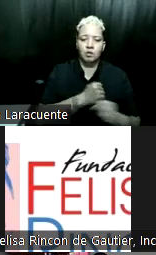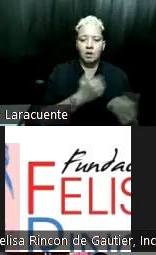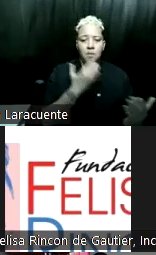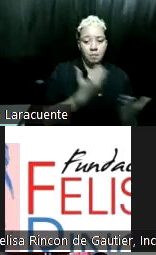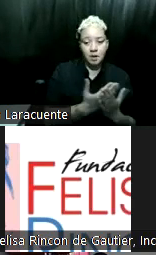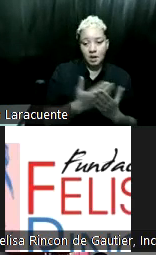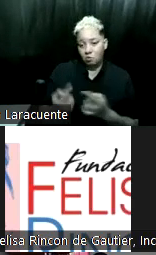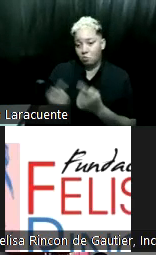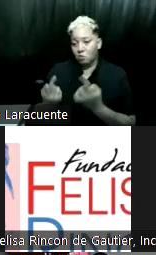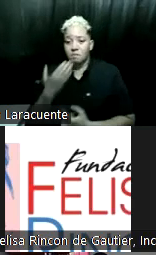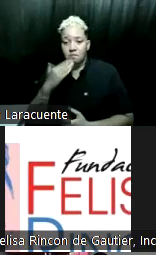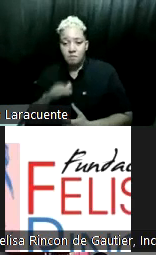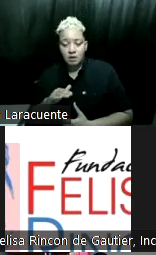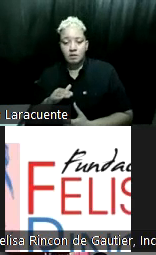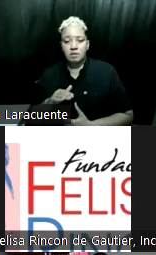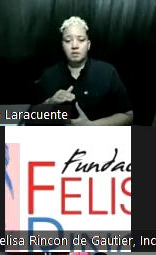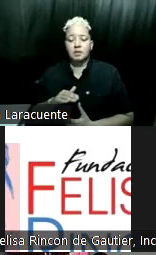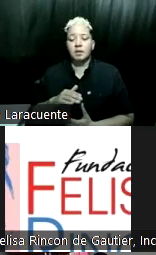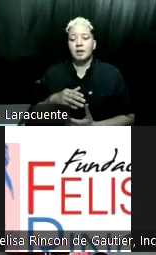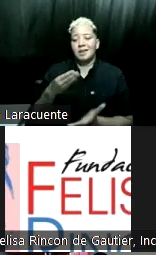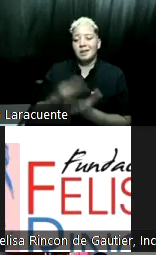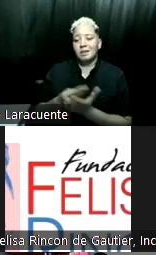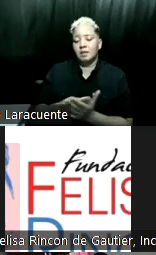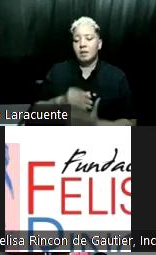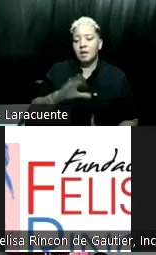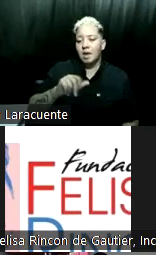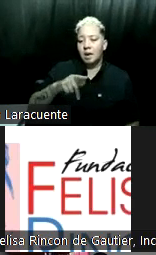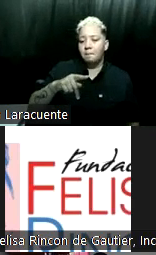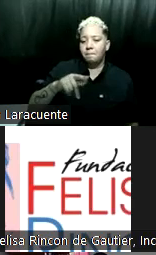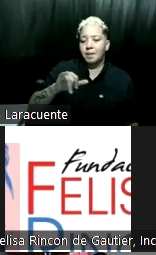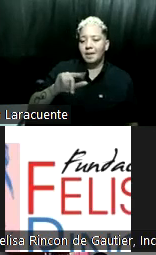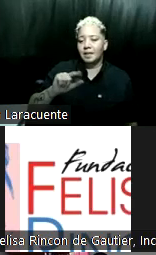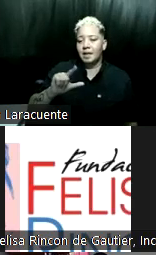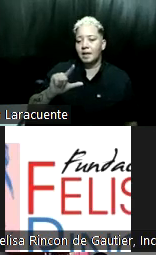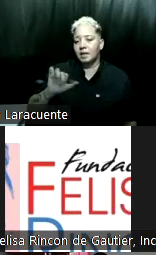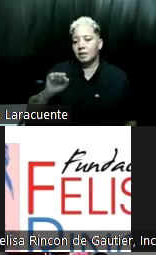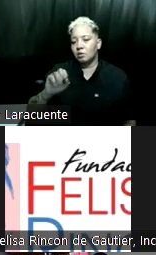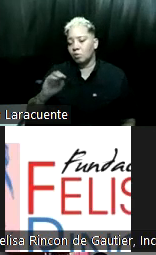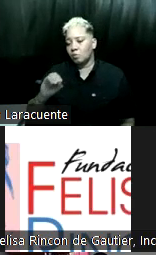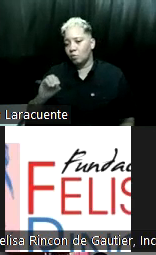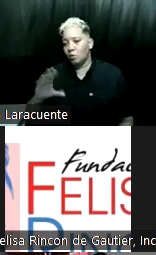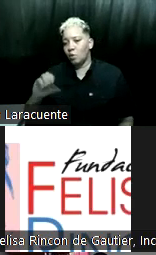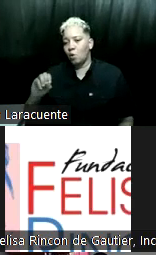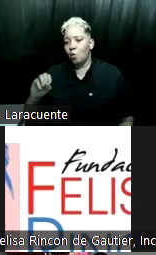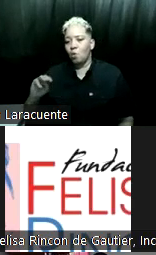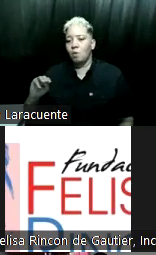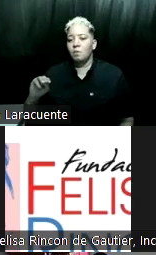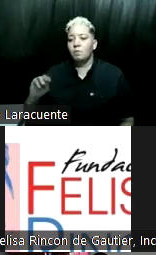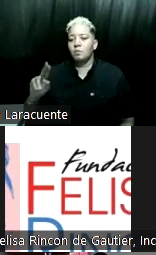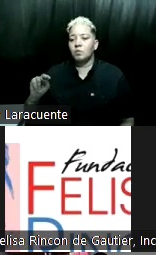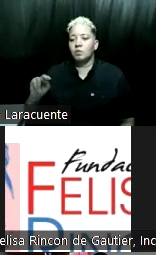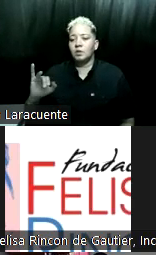el mal, del capitalismo contra el comunismo, entre la democracia y el